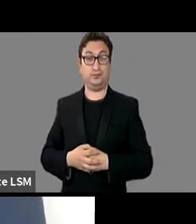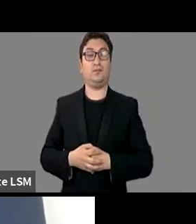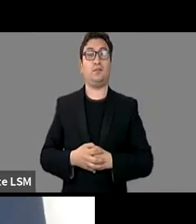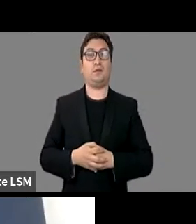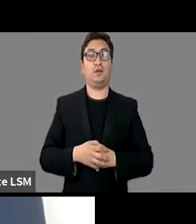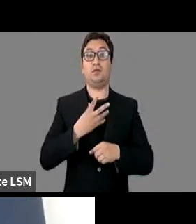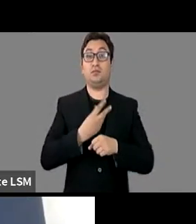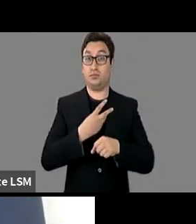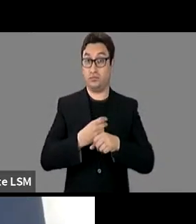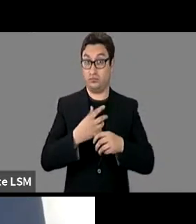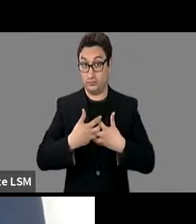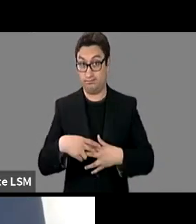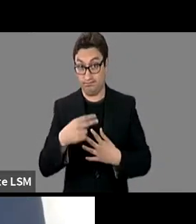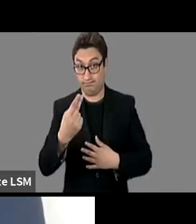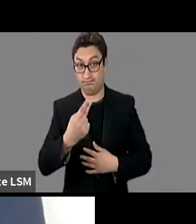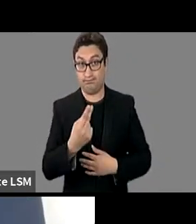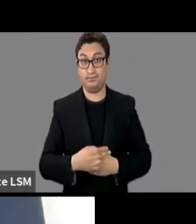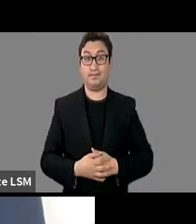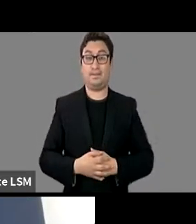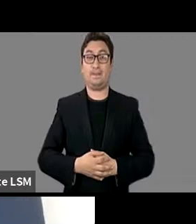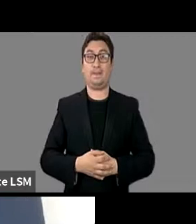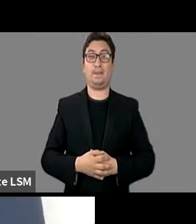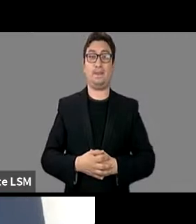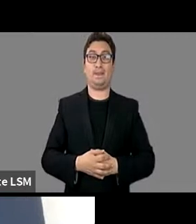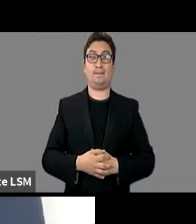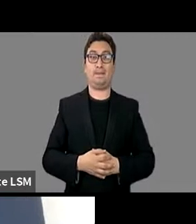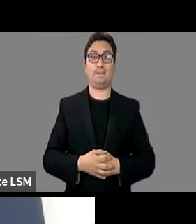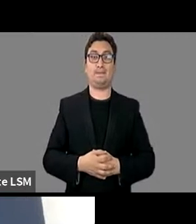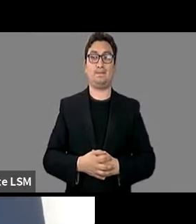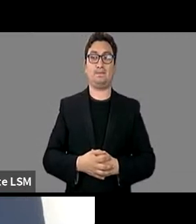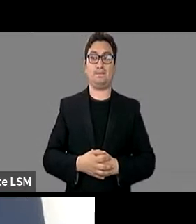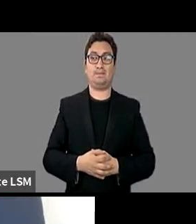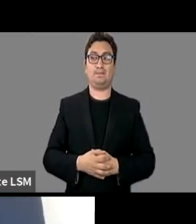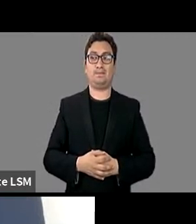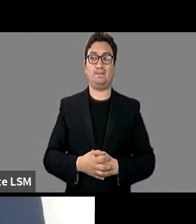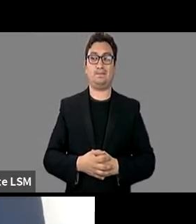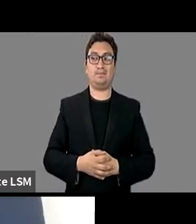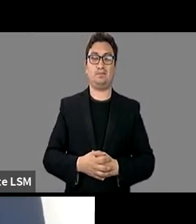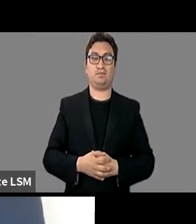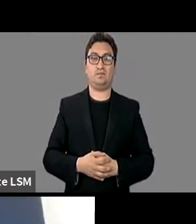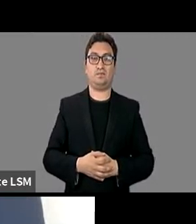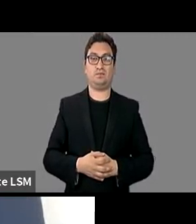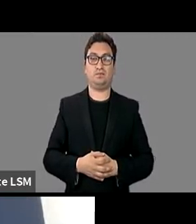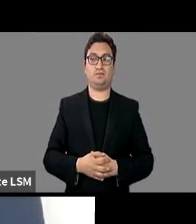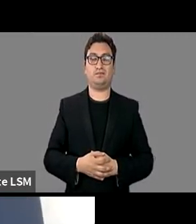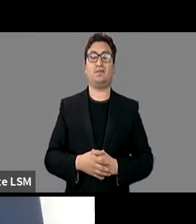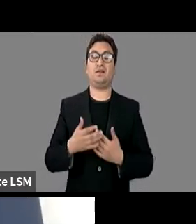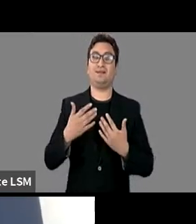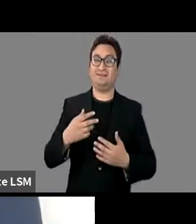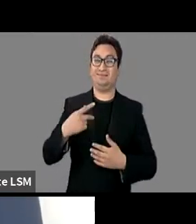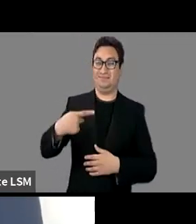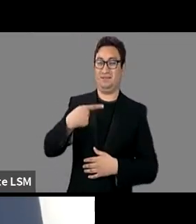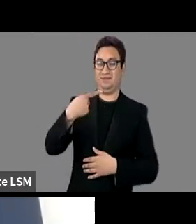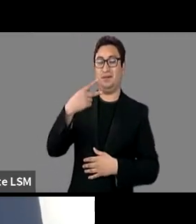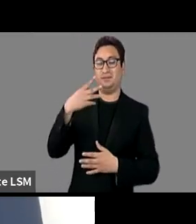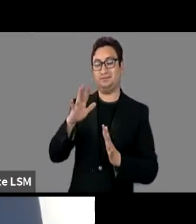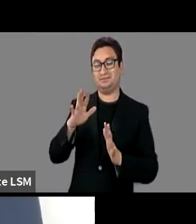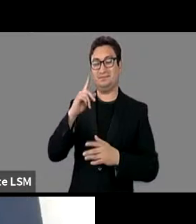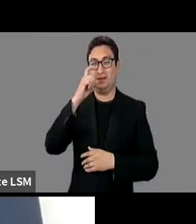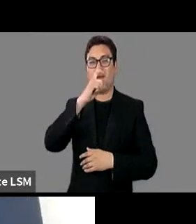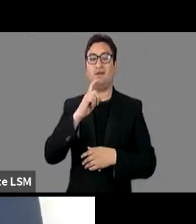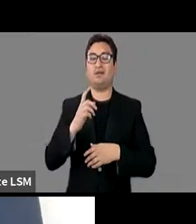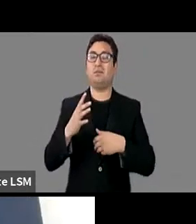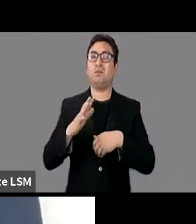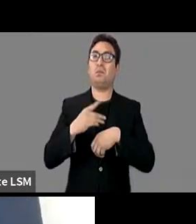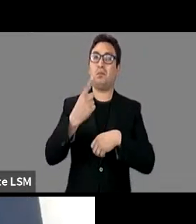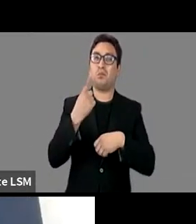Miren, es compleja la pregunta porque precisamente esa protección se ha potencializado a partir de la reforma de los derechos humanos,